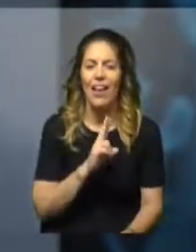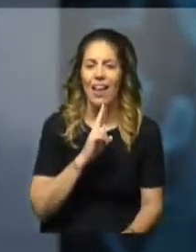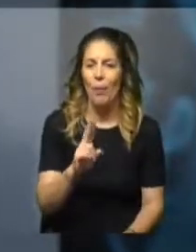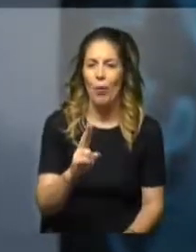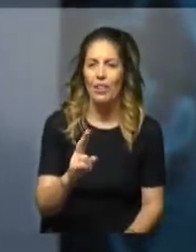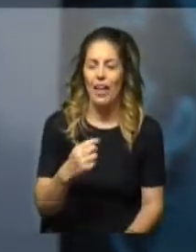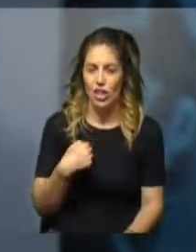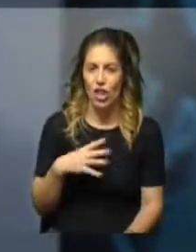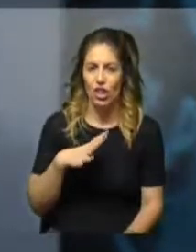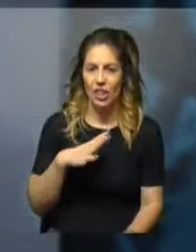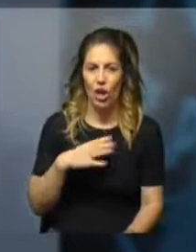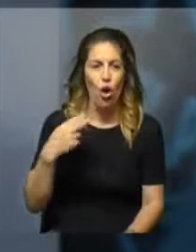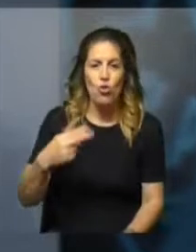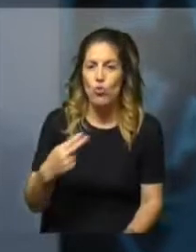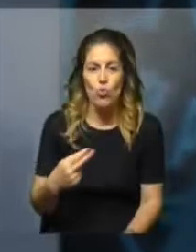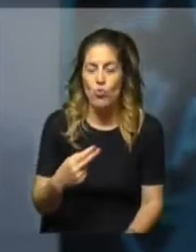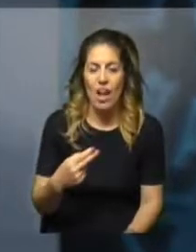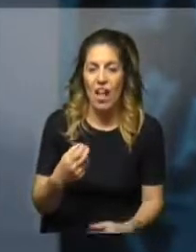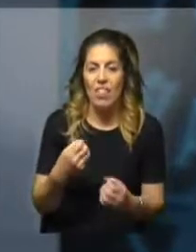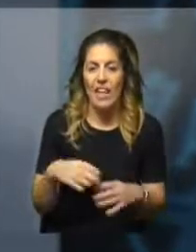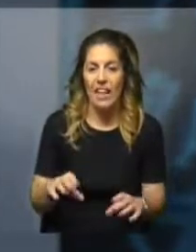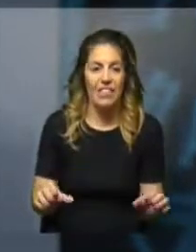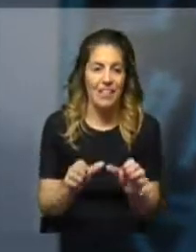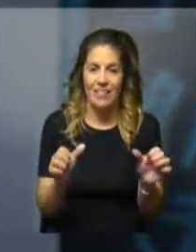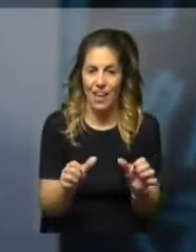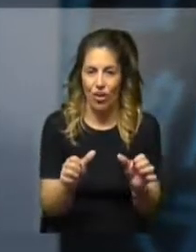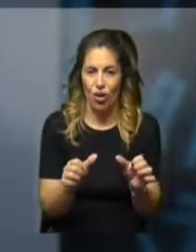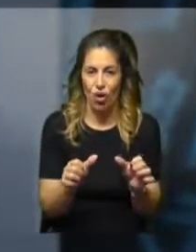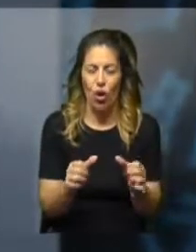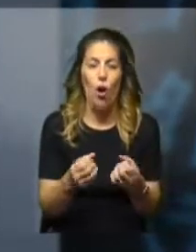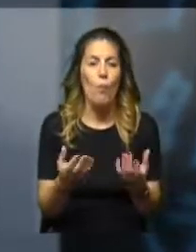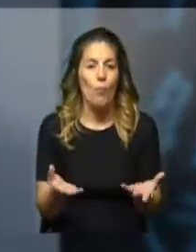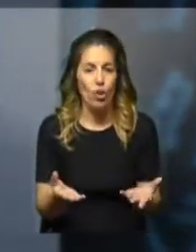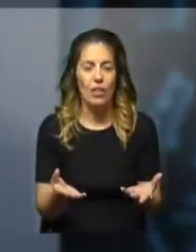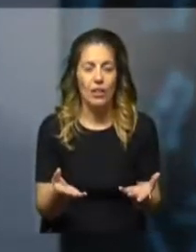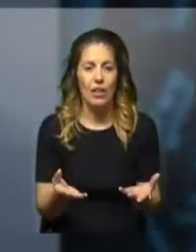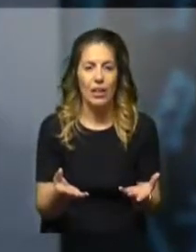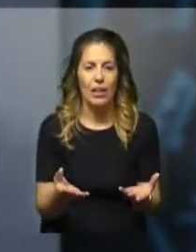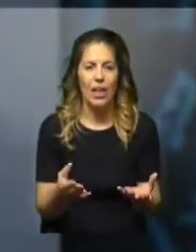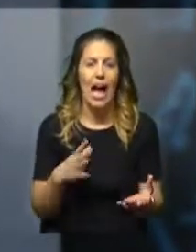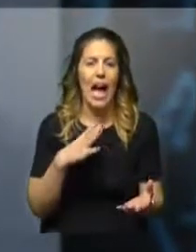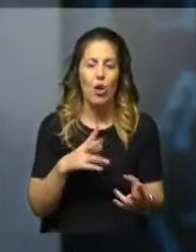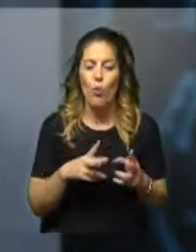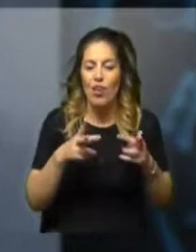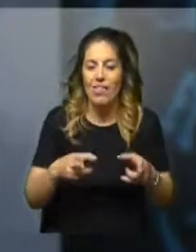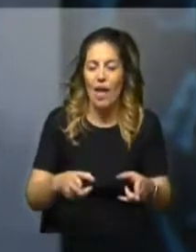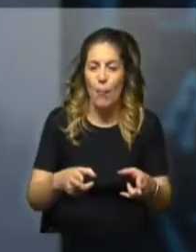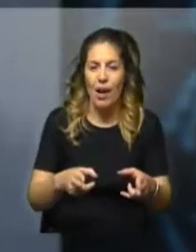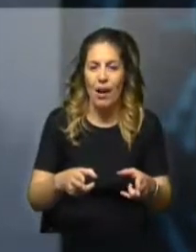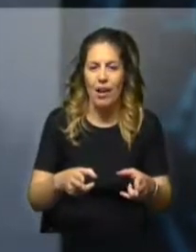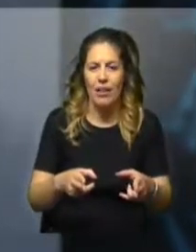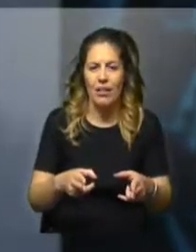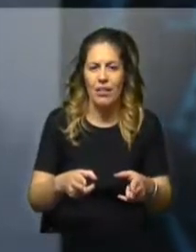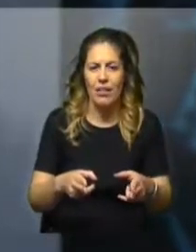este que nunca deje de hacerlo porque hay como este hay como una etapa en la que